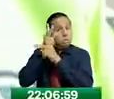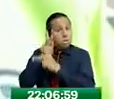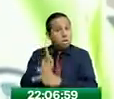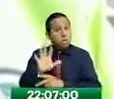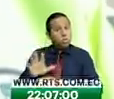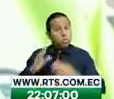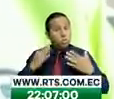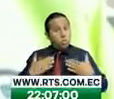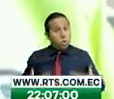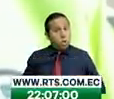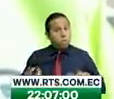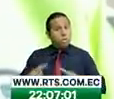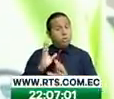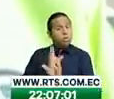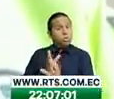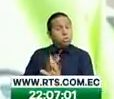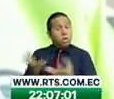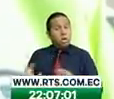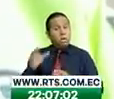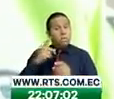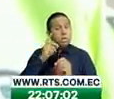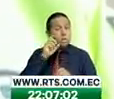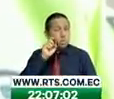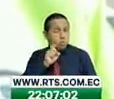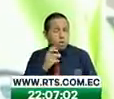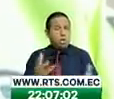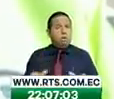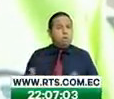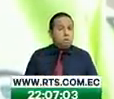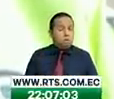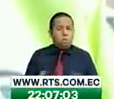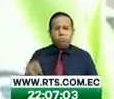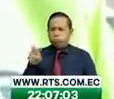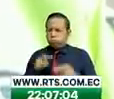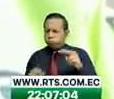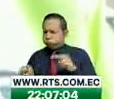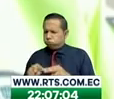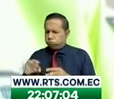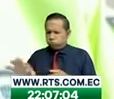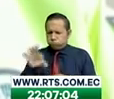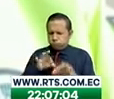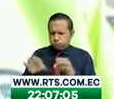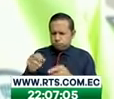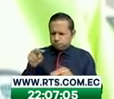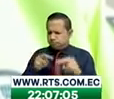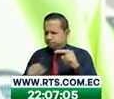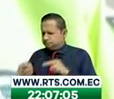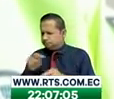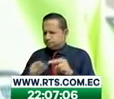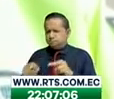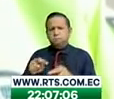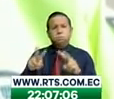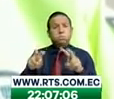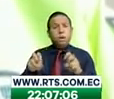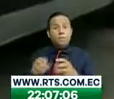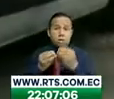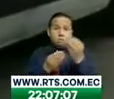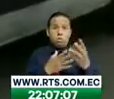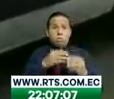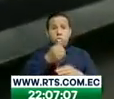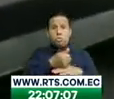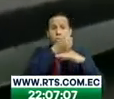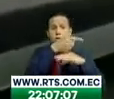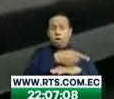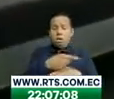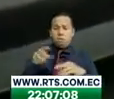sexual. Inmediatamente recogemos todos los indicios correspondientes que puedan ayudar a las autoridades a aclarar este presente delito. Tras